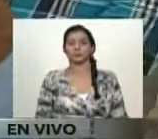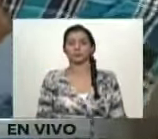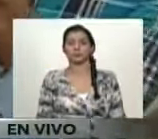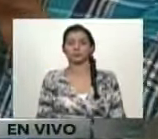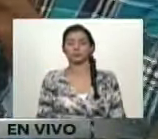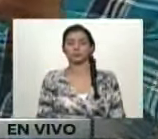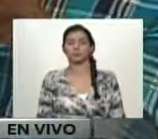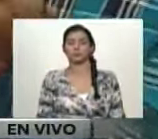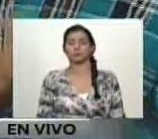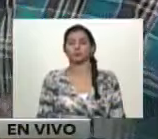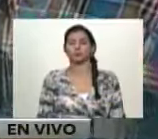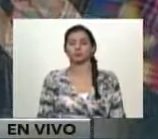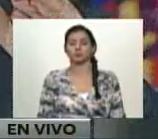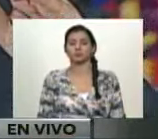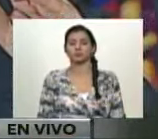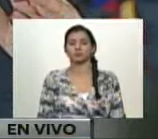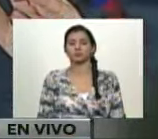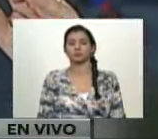han surgido